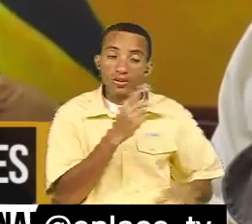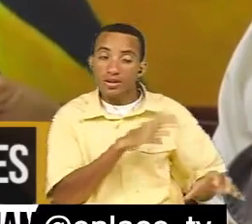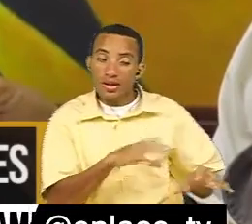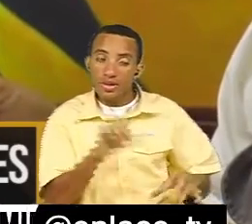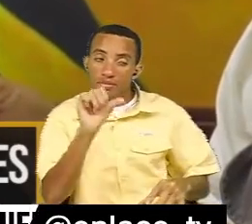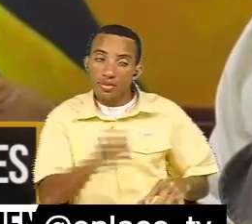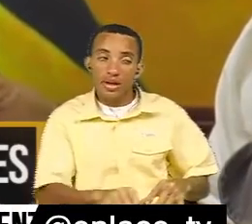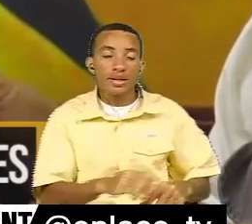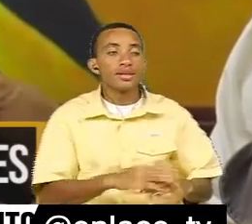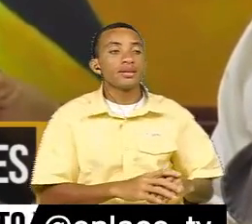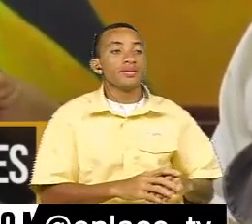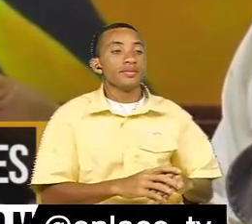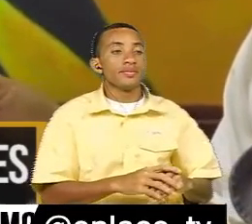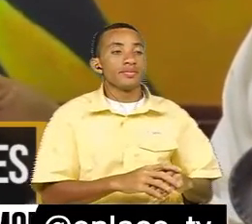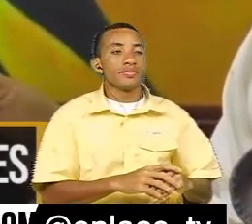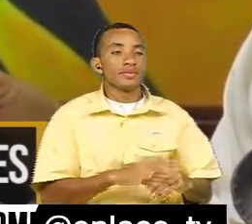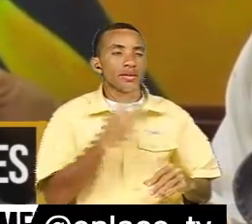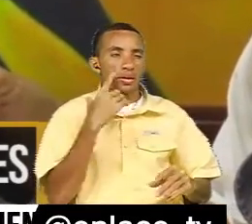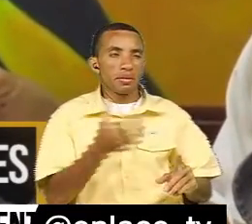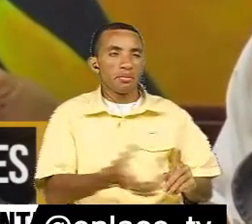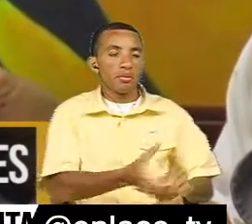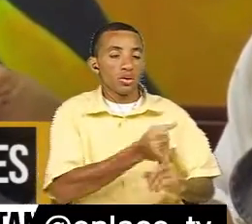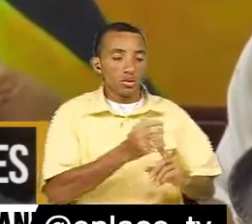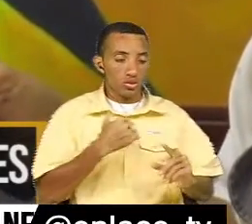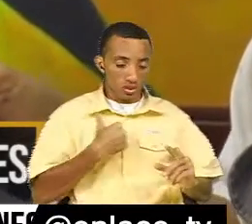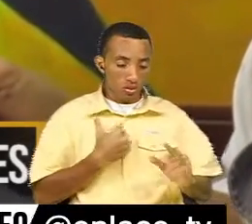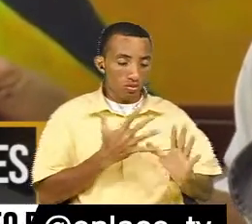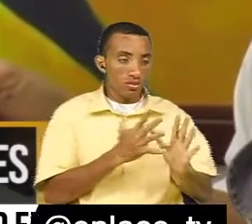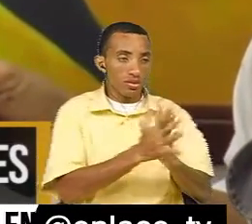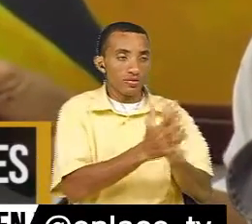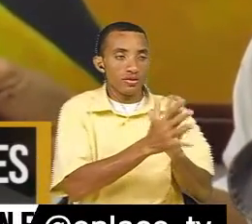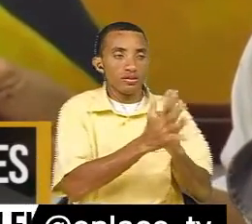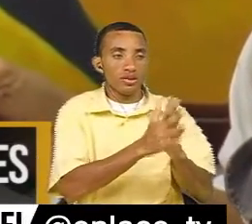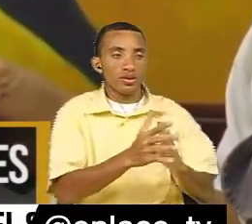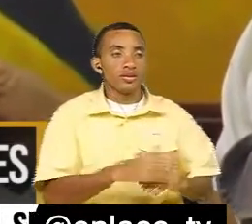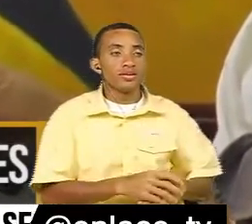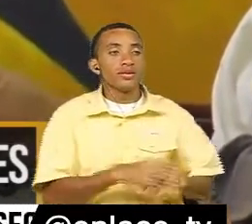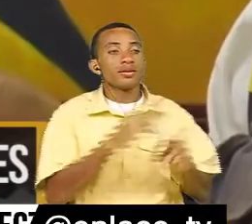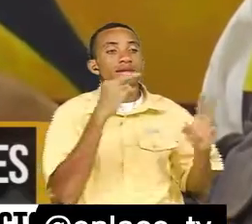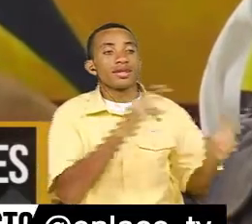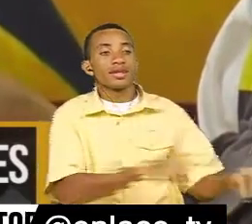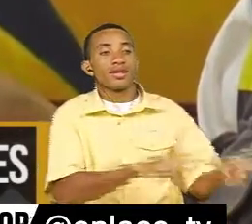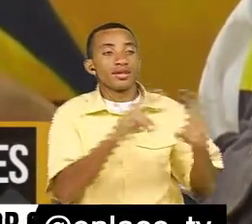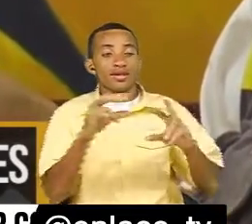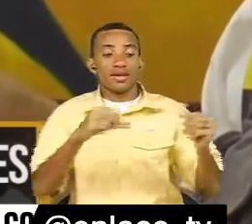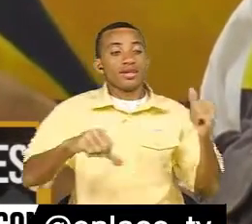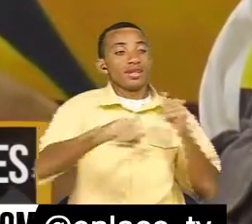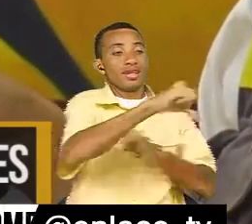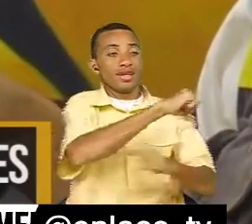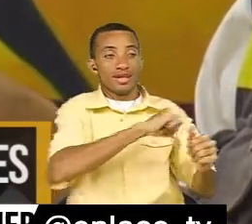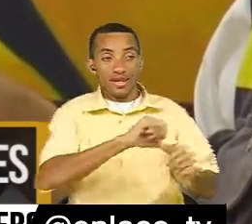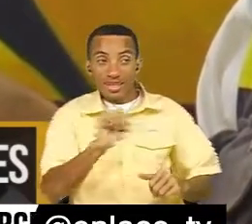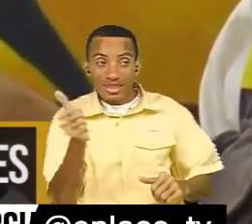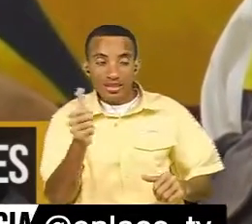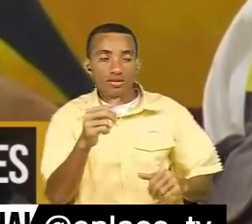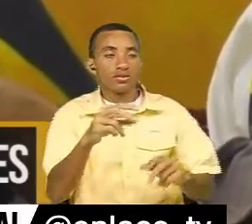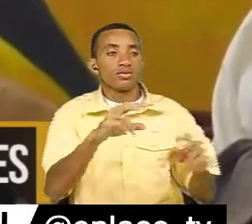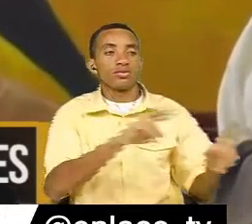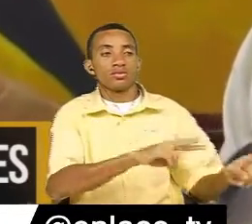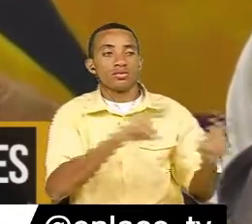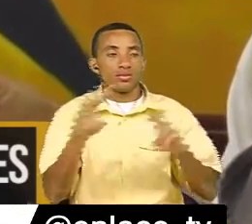analizamos las cifras, yo tengo el informe que presentó el contralor que me antecedió, y en 4 años